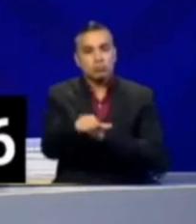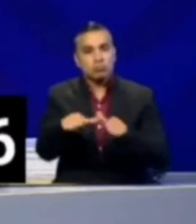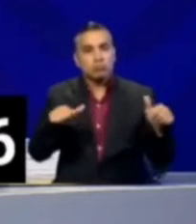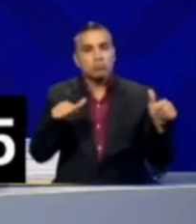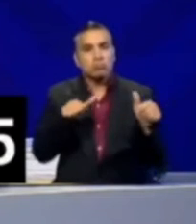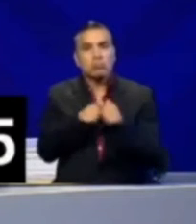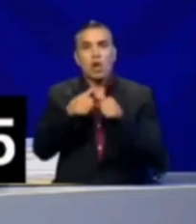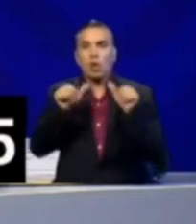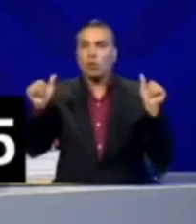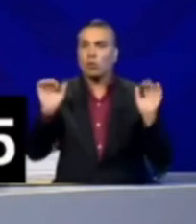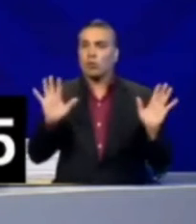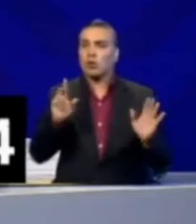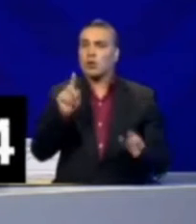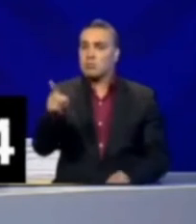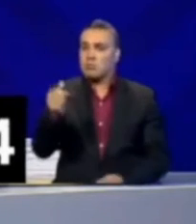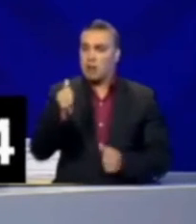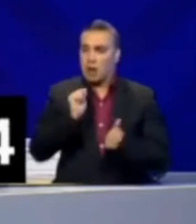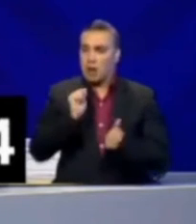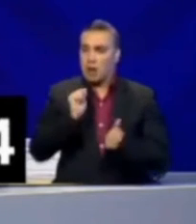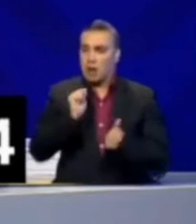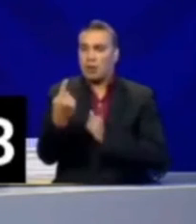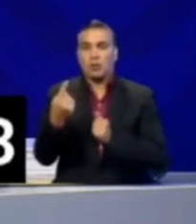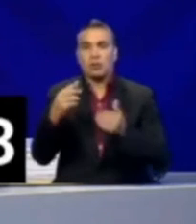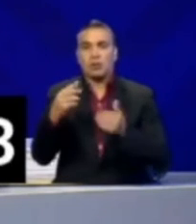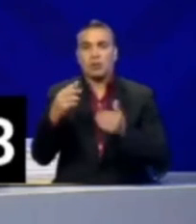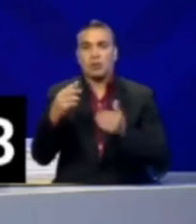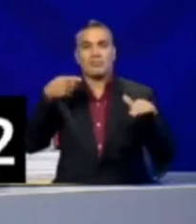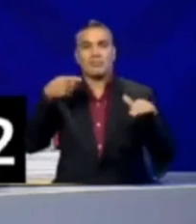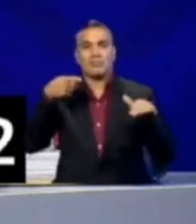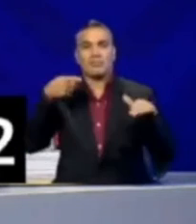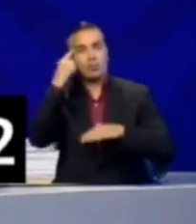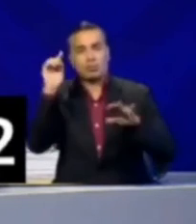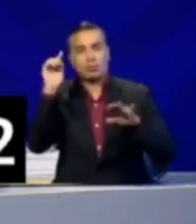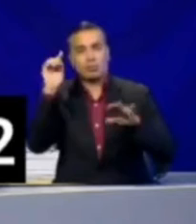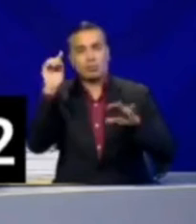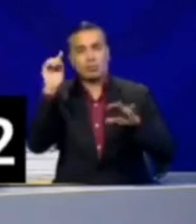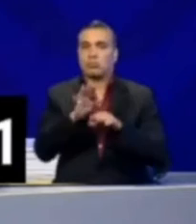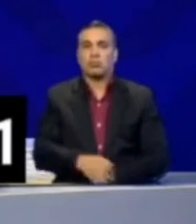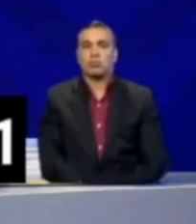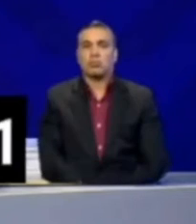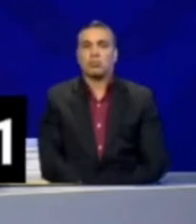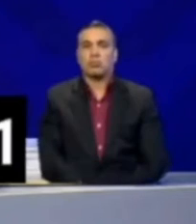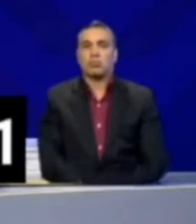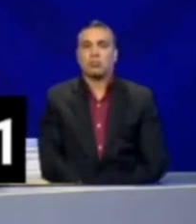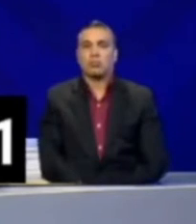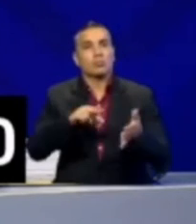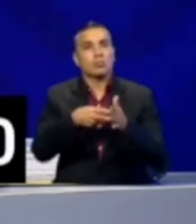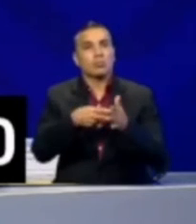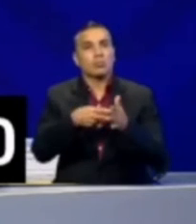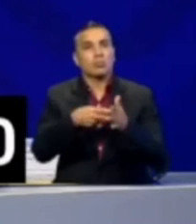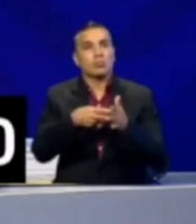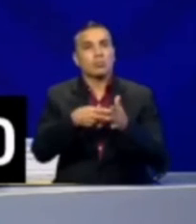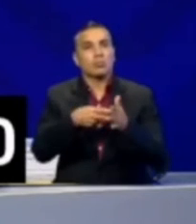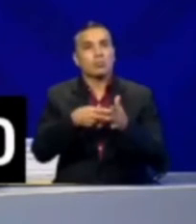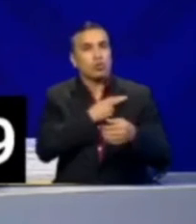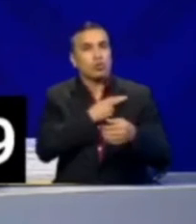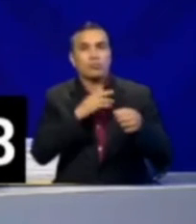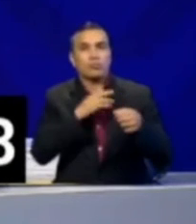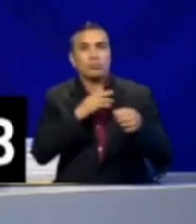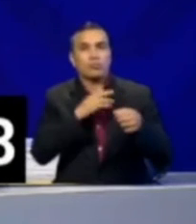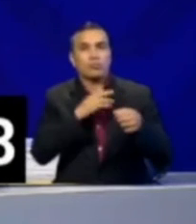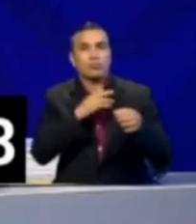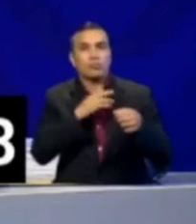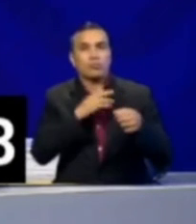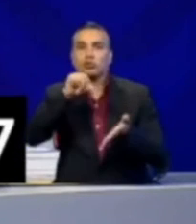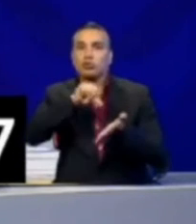de manera autónoma, ellos, sin tanta interferencia del gobierno. Establezcan extensiones universitarias en